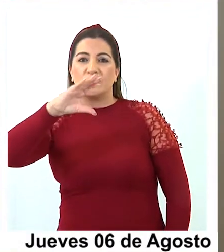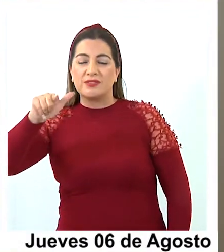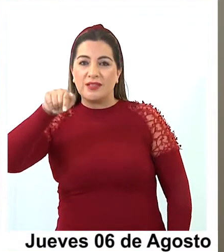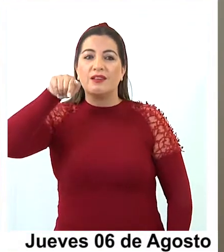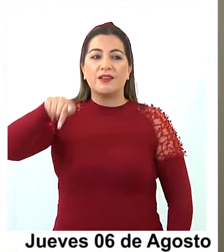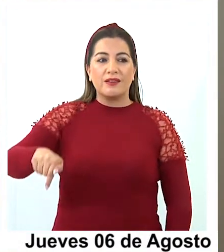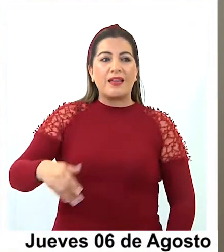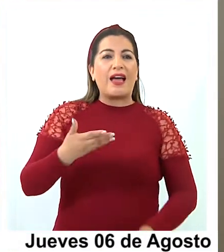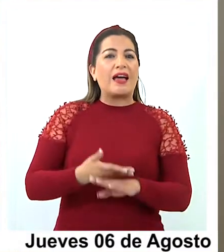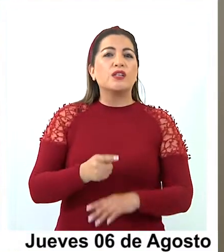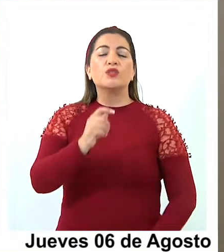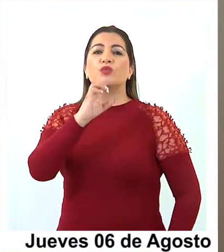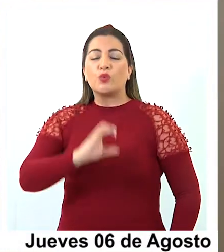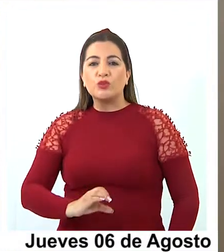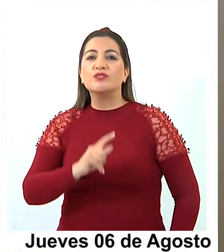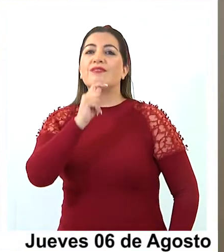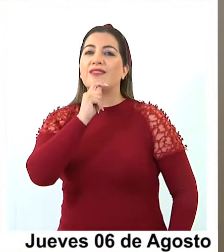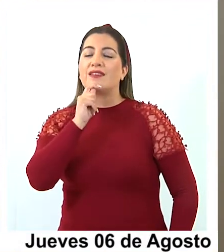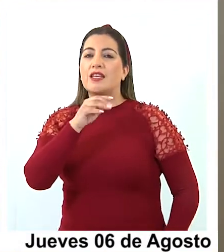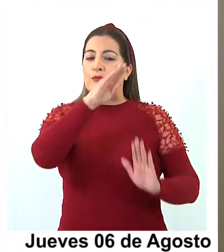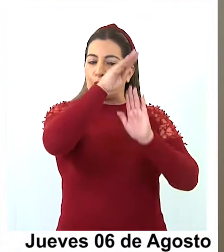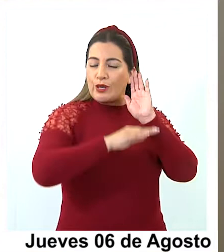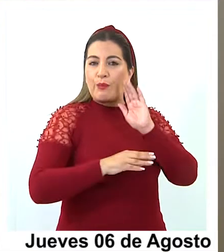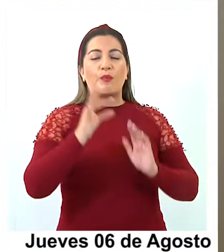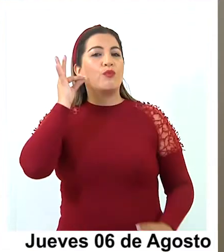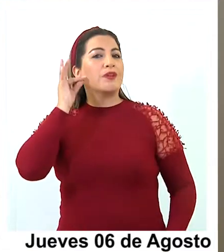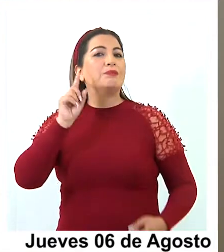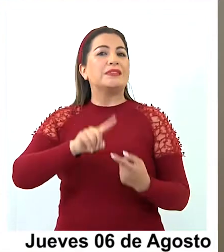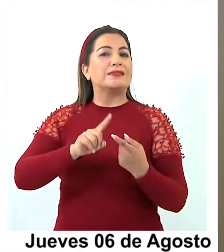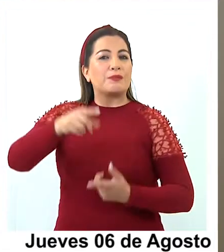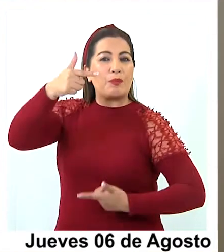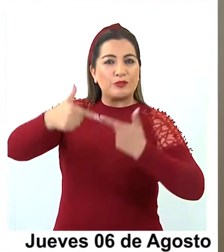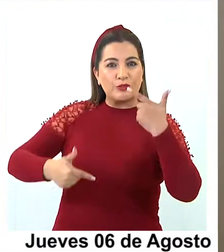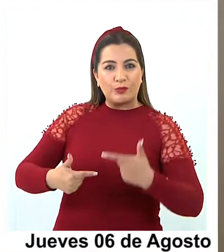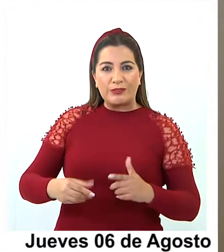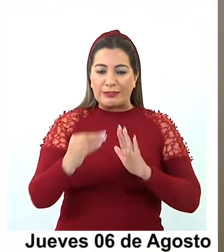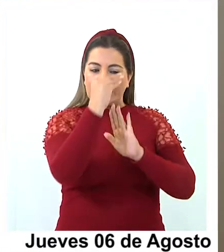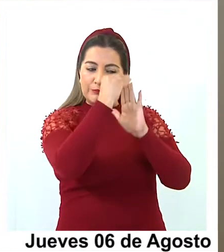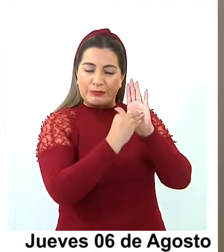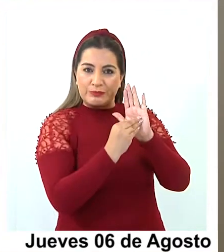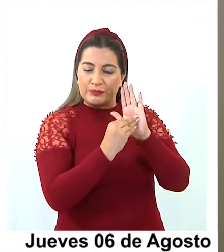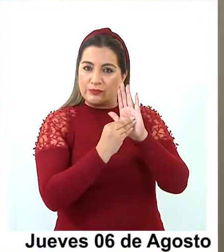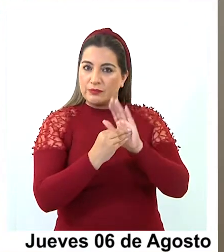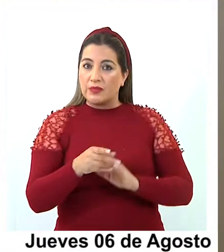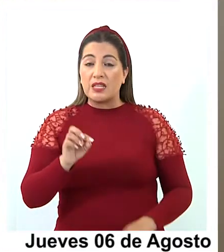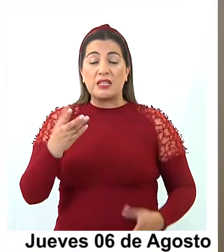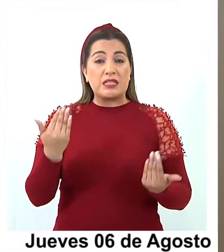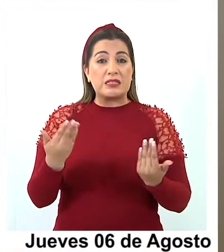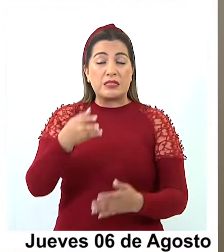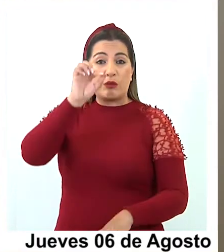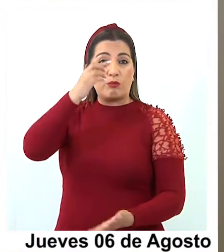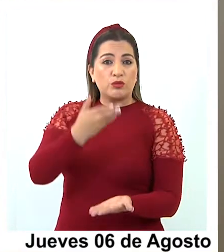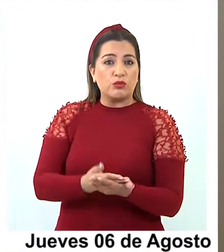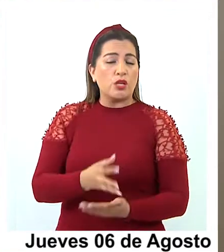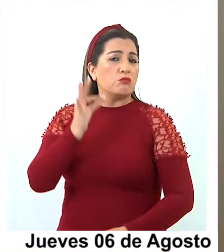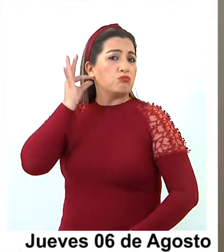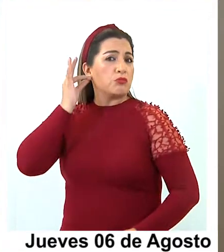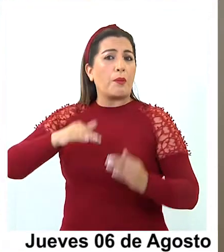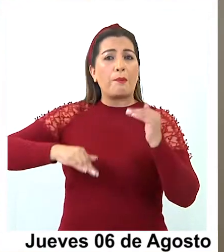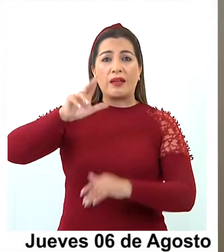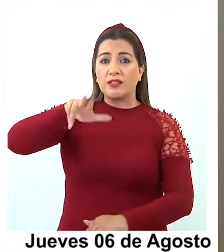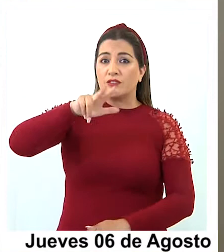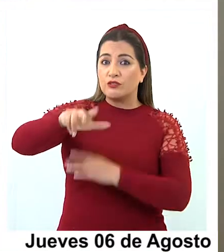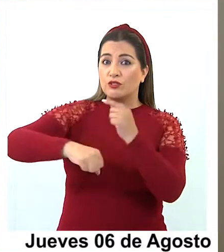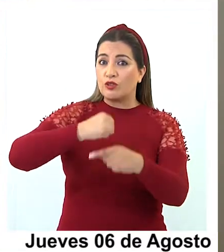www.cernamec.gov.cl en el banner Cursos y Talleres del Programa de Mujer y Participación Política. Los requisitos para postular son